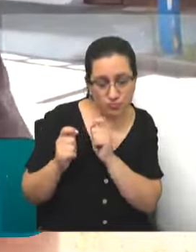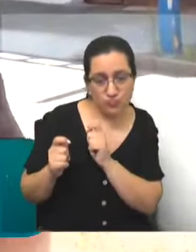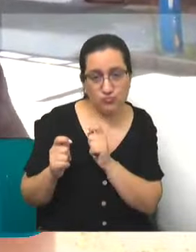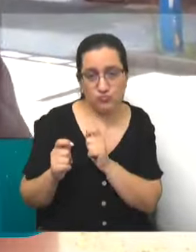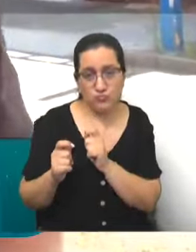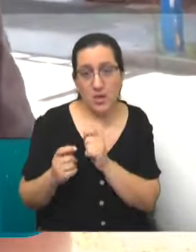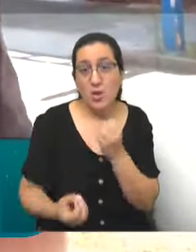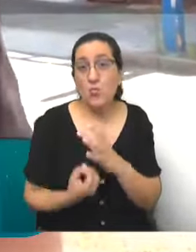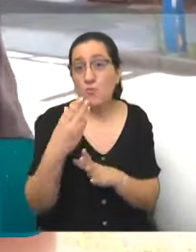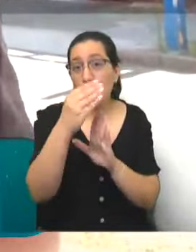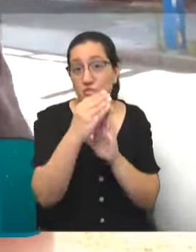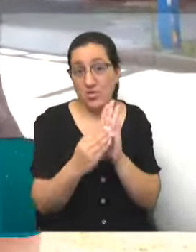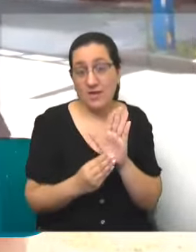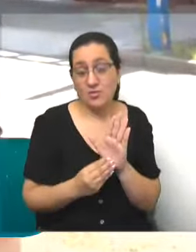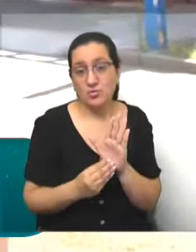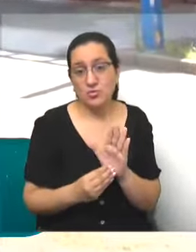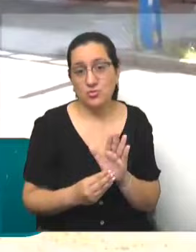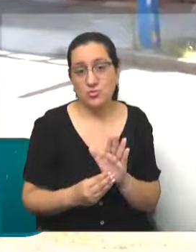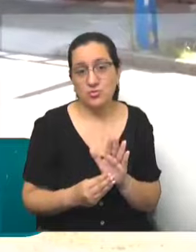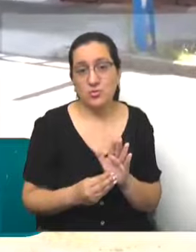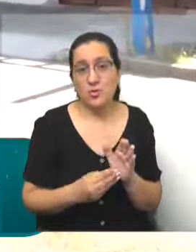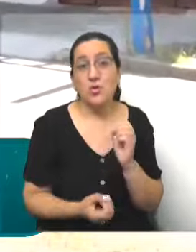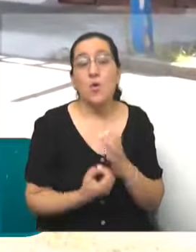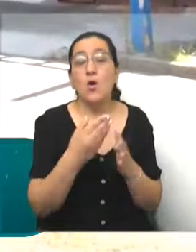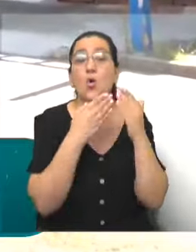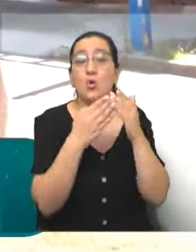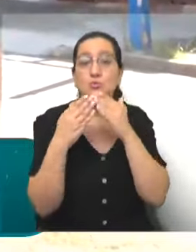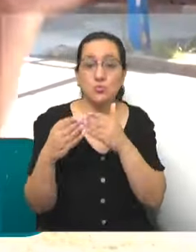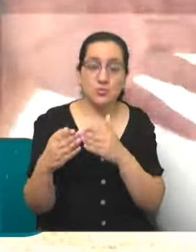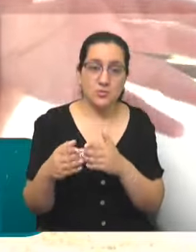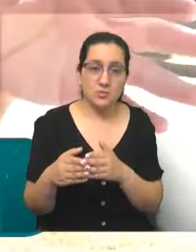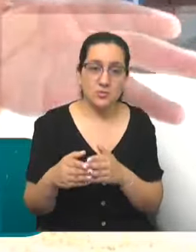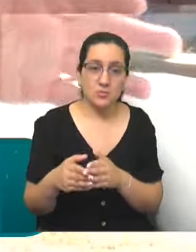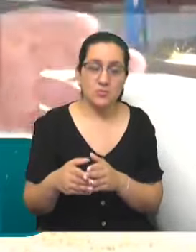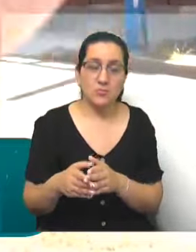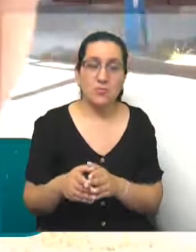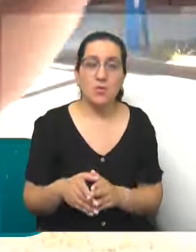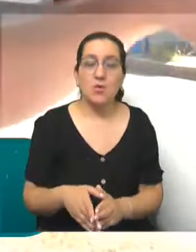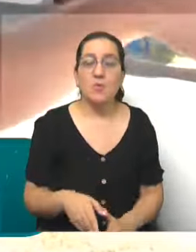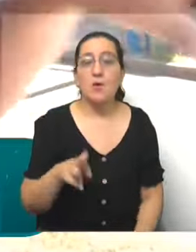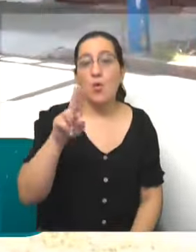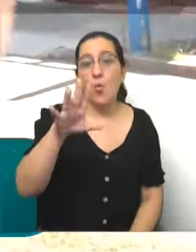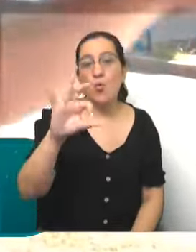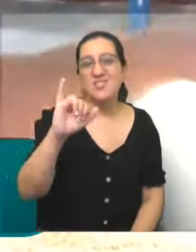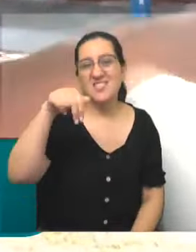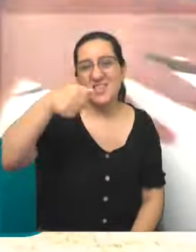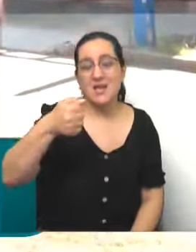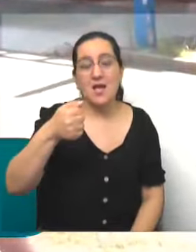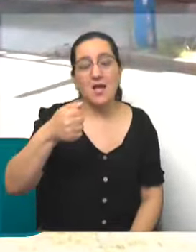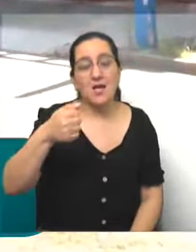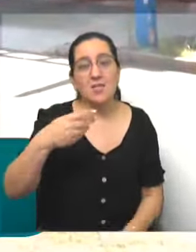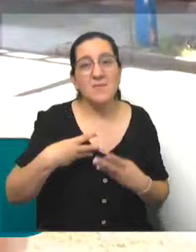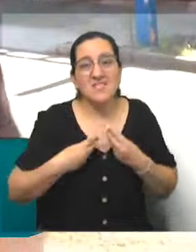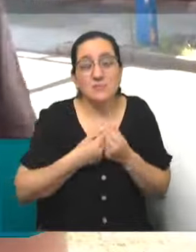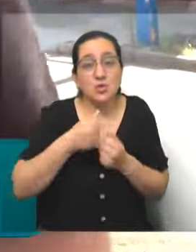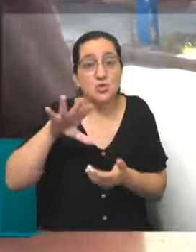salido, bueno, nuevos datos y nuevas consultas realizadas por la Usina de Percepción Ciudadana, que tuvimos los datos ya la semana anterior, pero esta